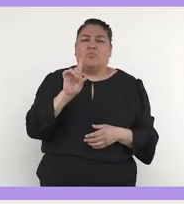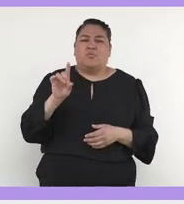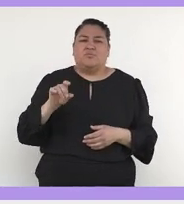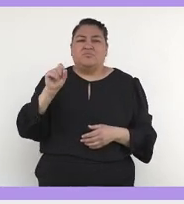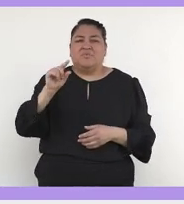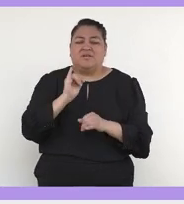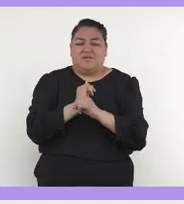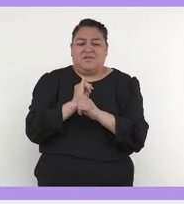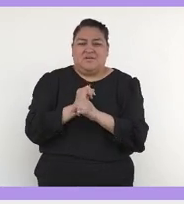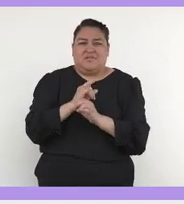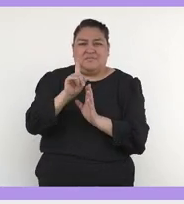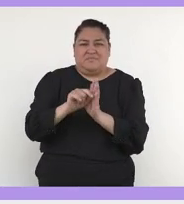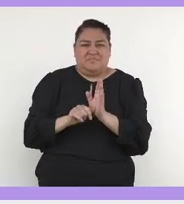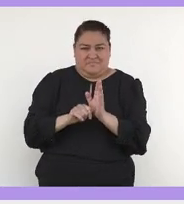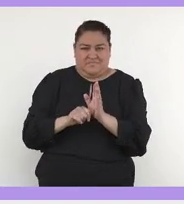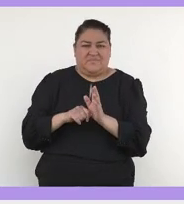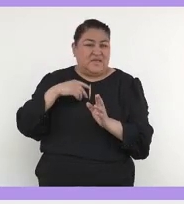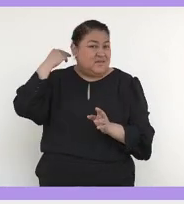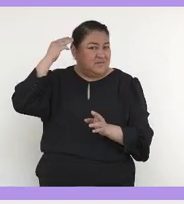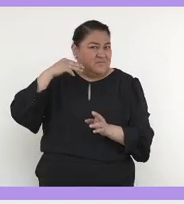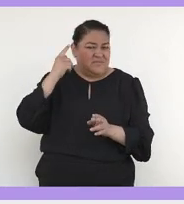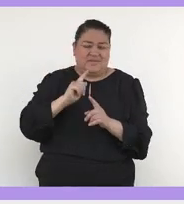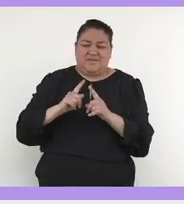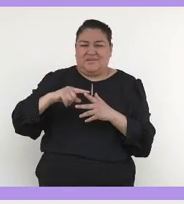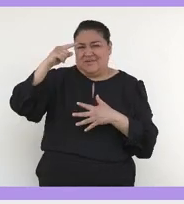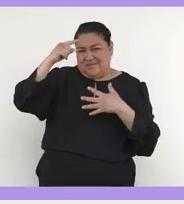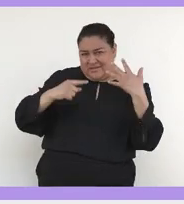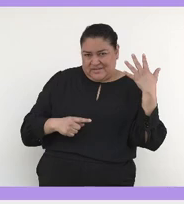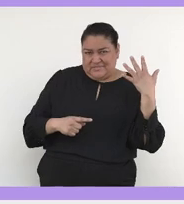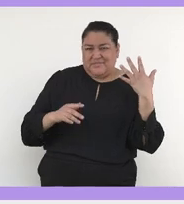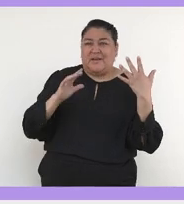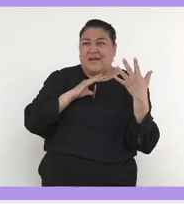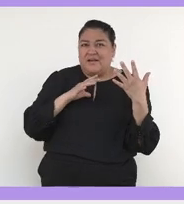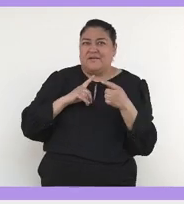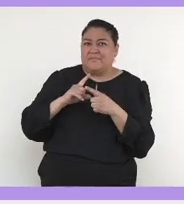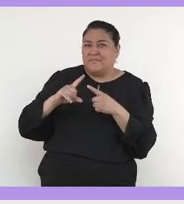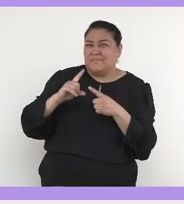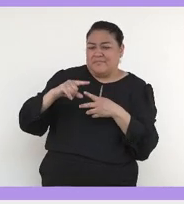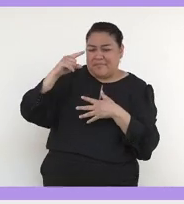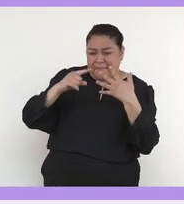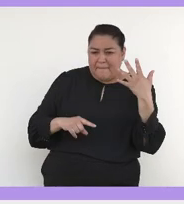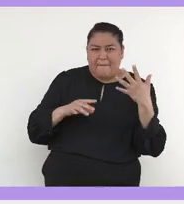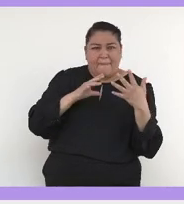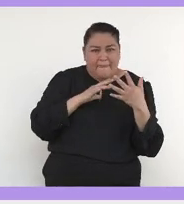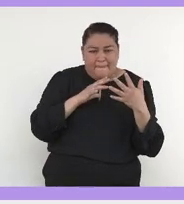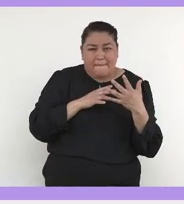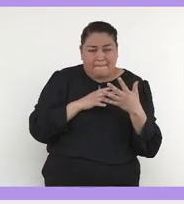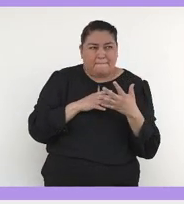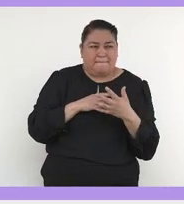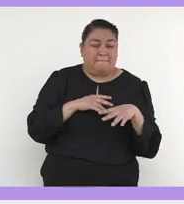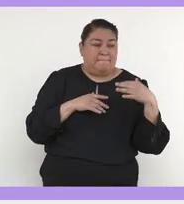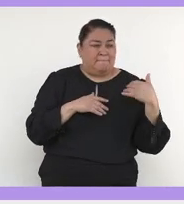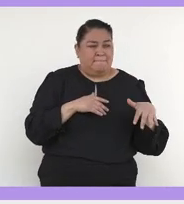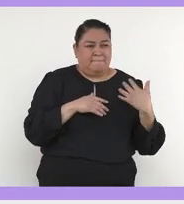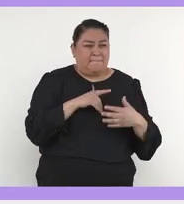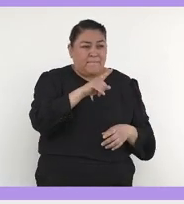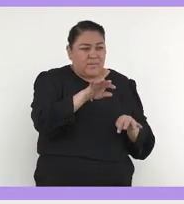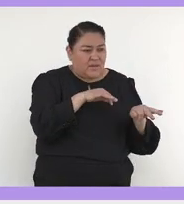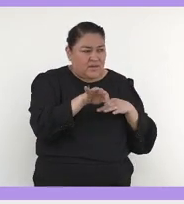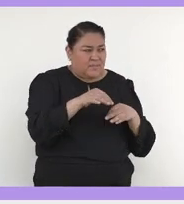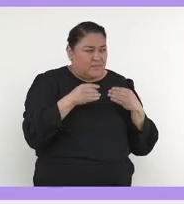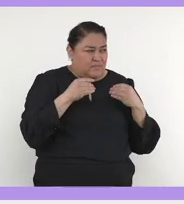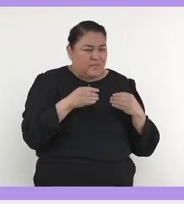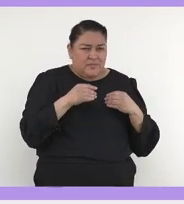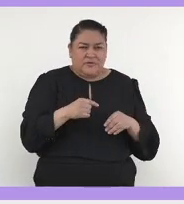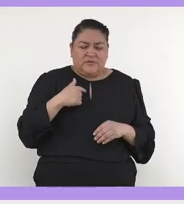online en el mes de marzo etcétera Pues mira Son muchas las cosas como tú bien nos has ya dicho y creo que